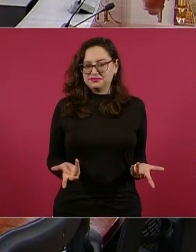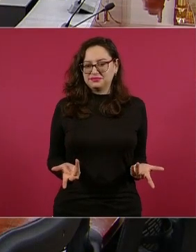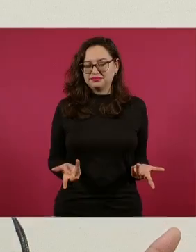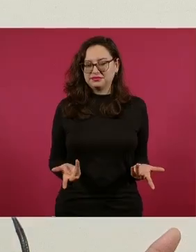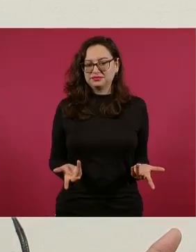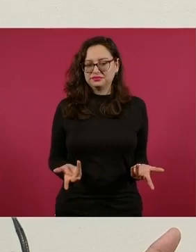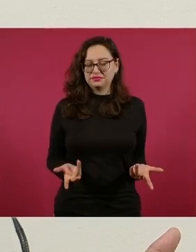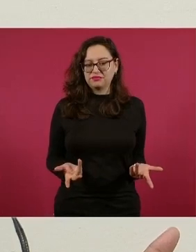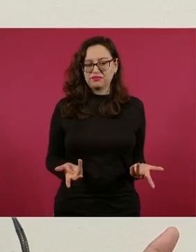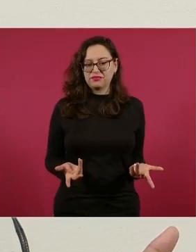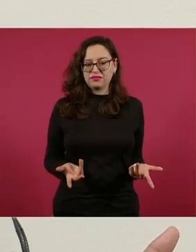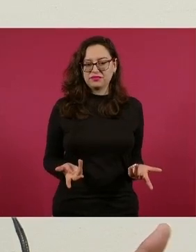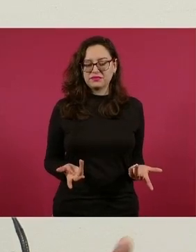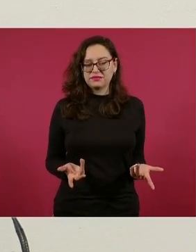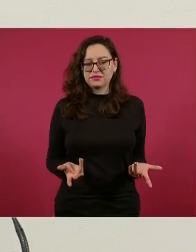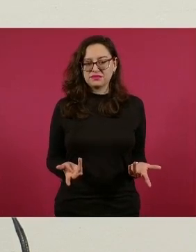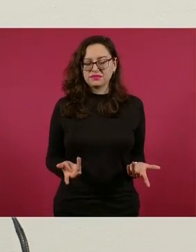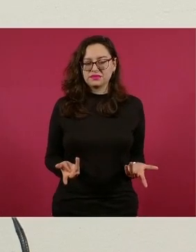¿qué